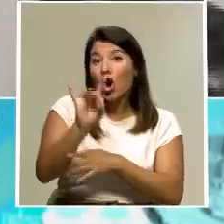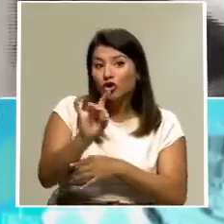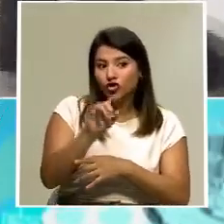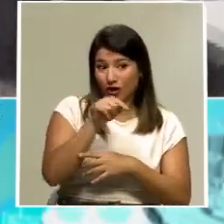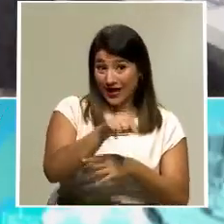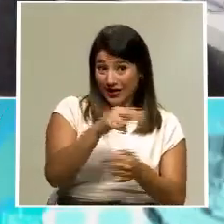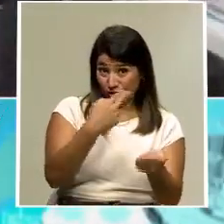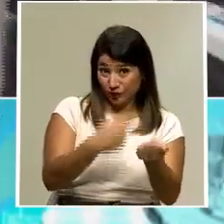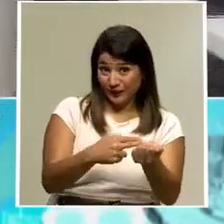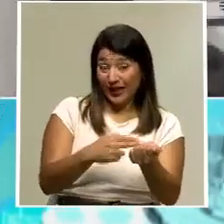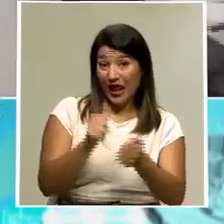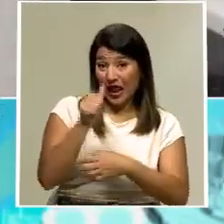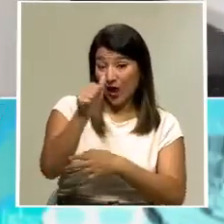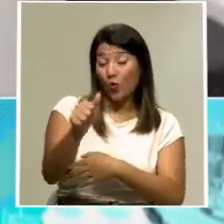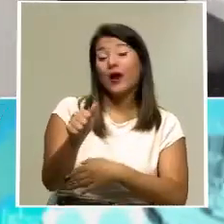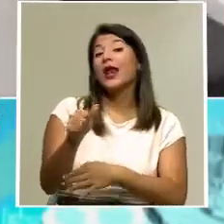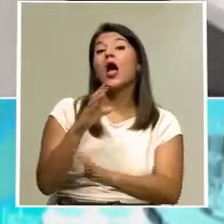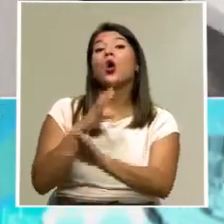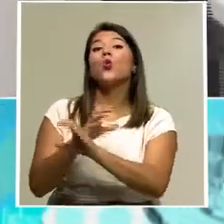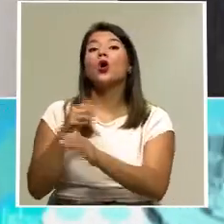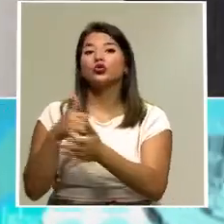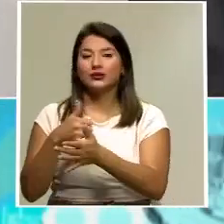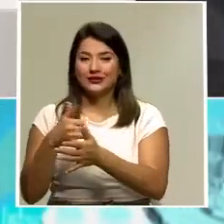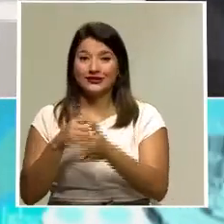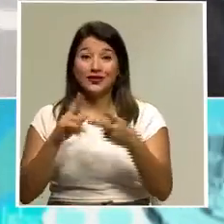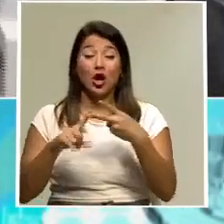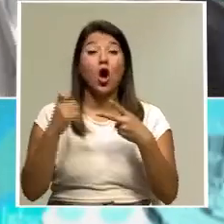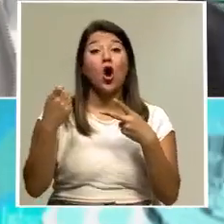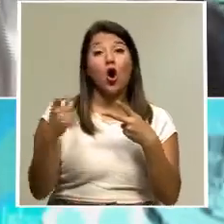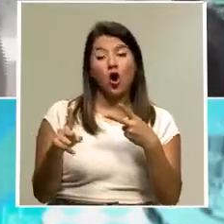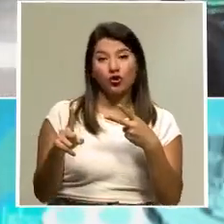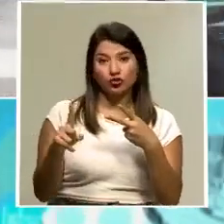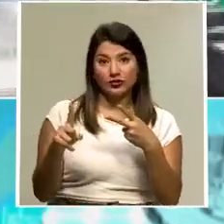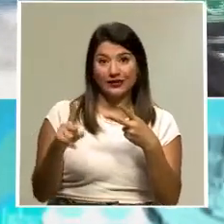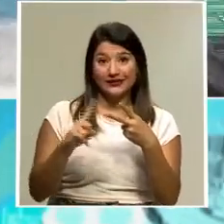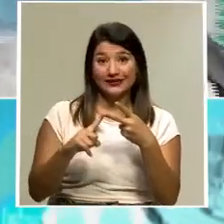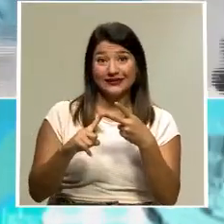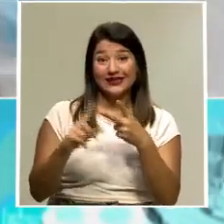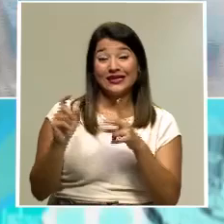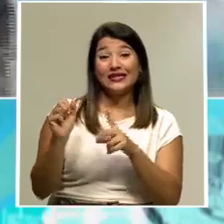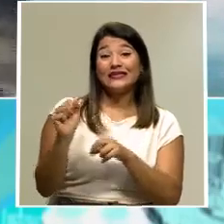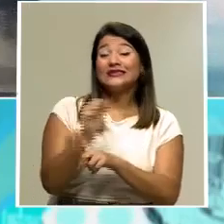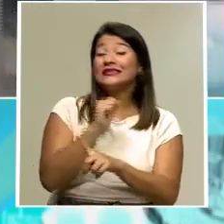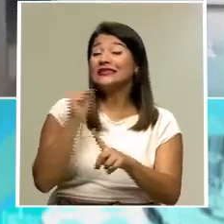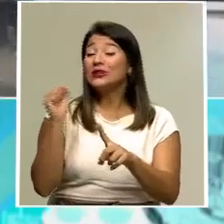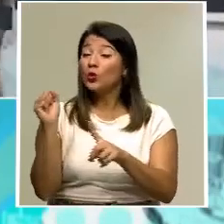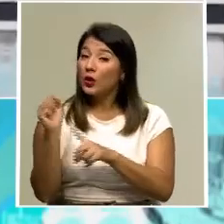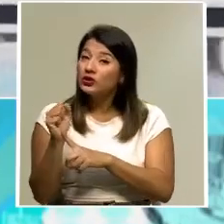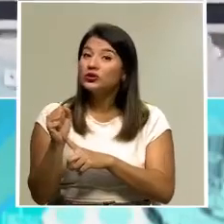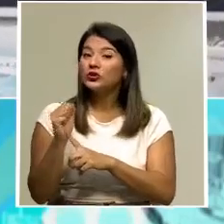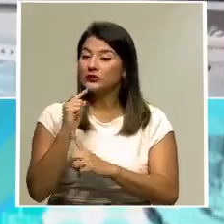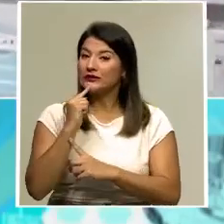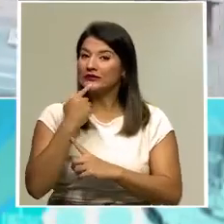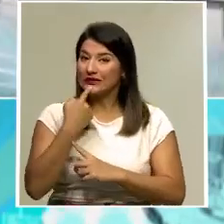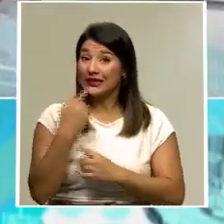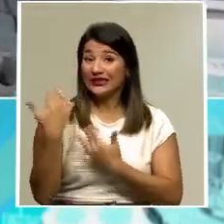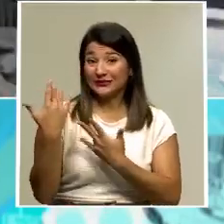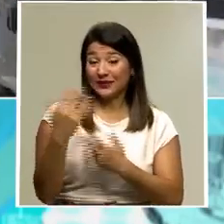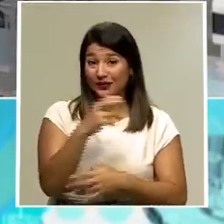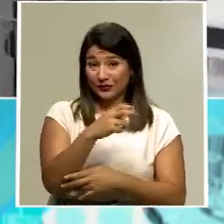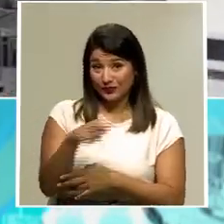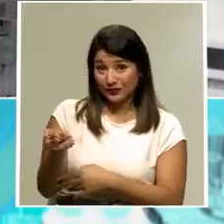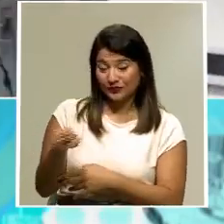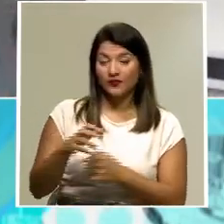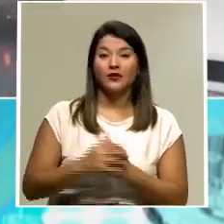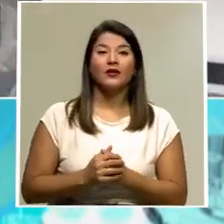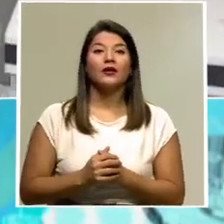cuidados intensivos y 11 están en situación severa a la espera de un traslado.